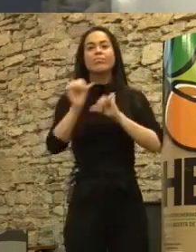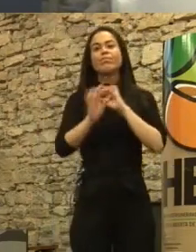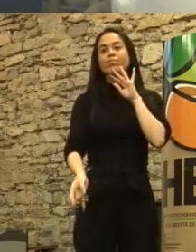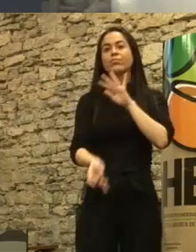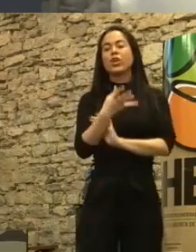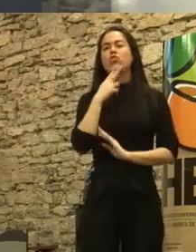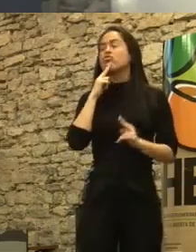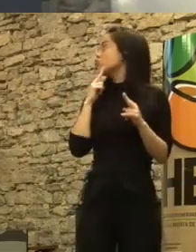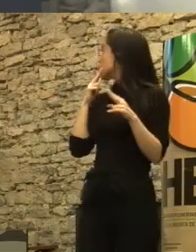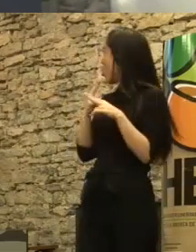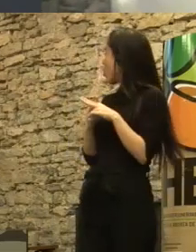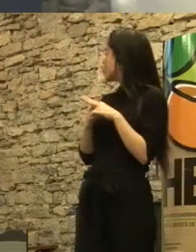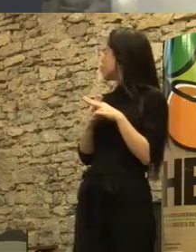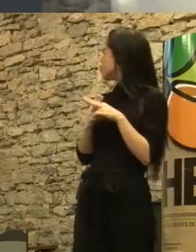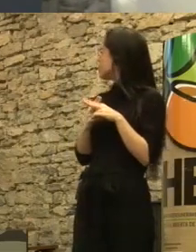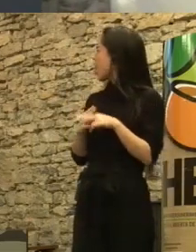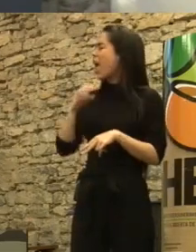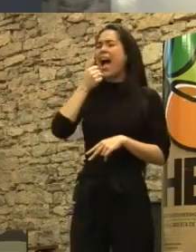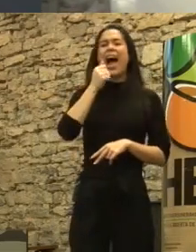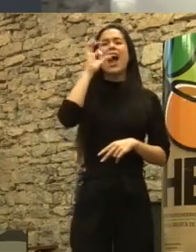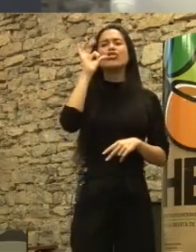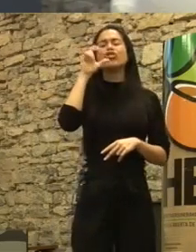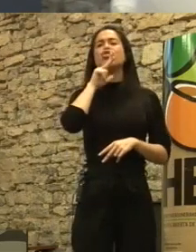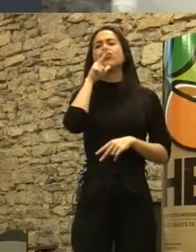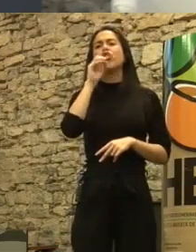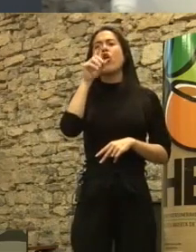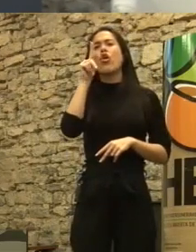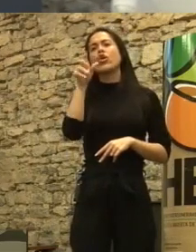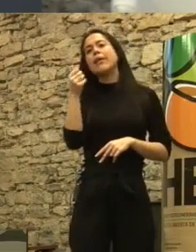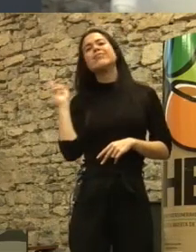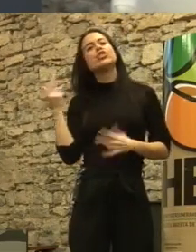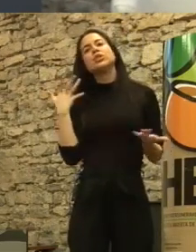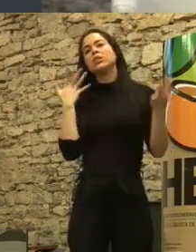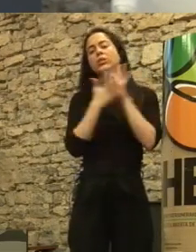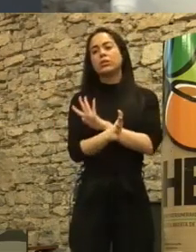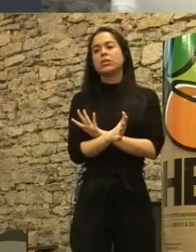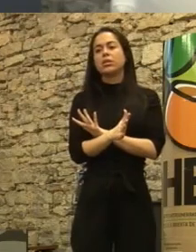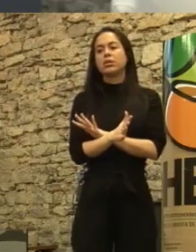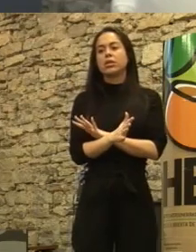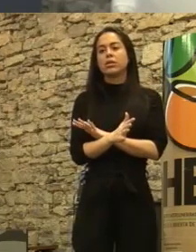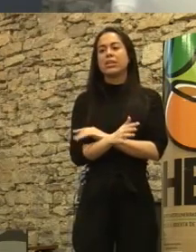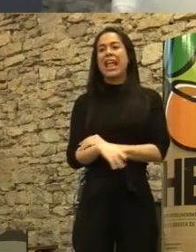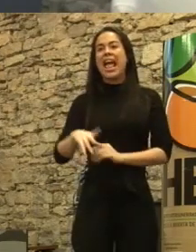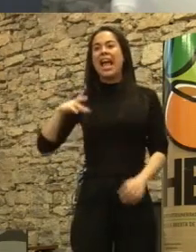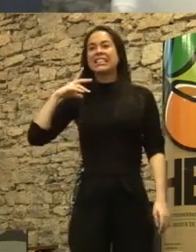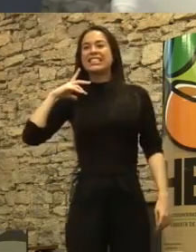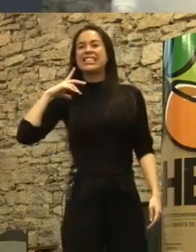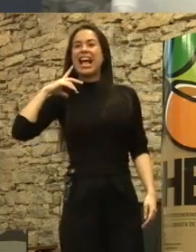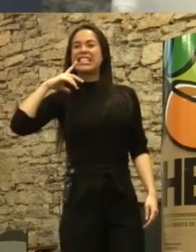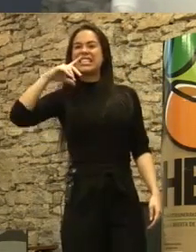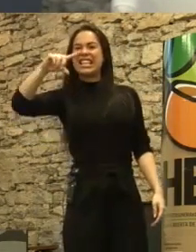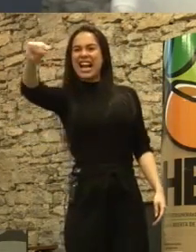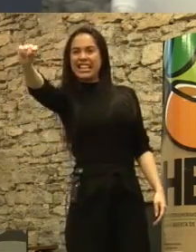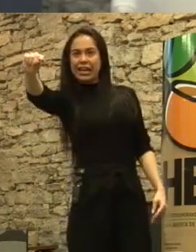llama Ashoka, que es una palabra mágica en sánscrito que significa salir activamente de la